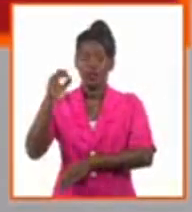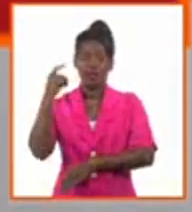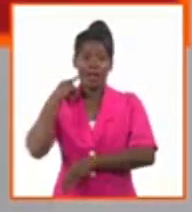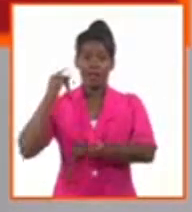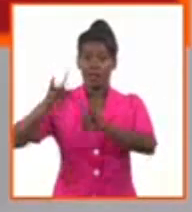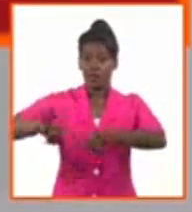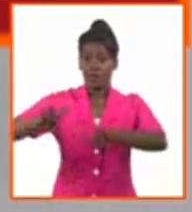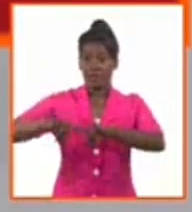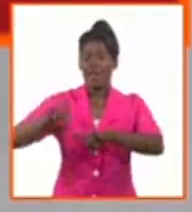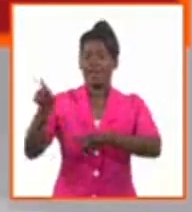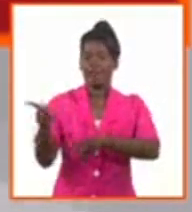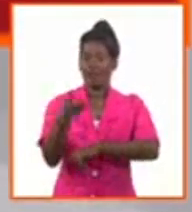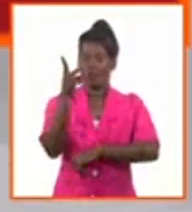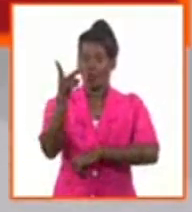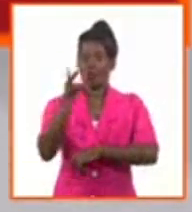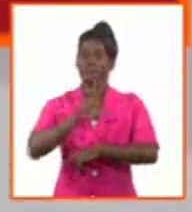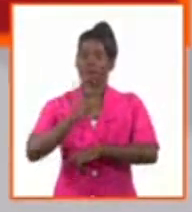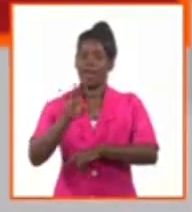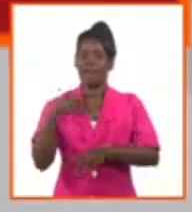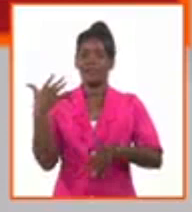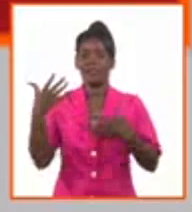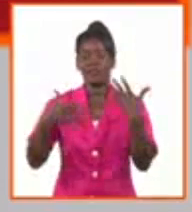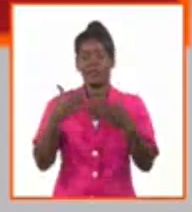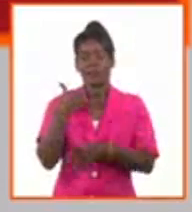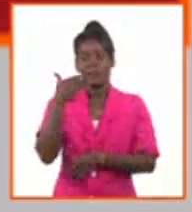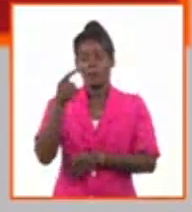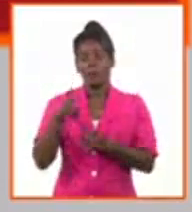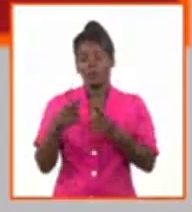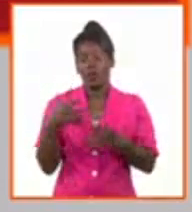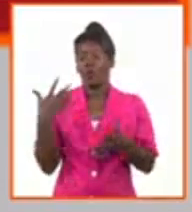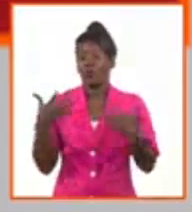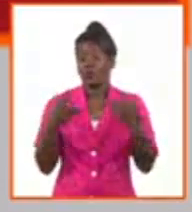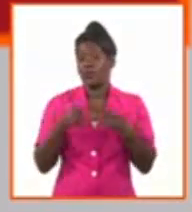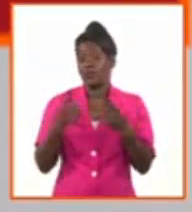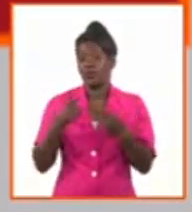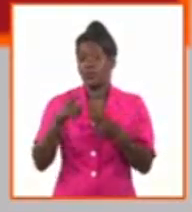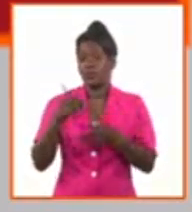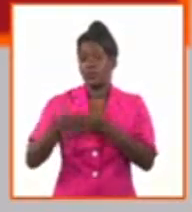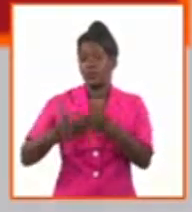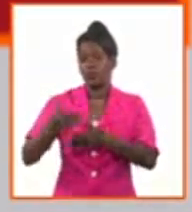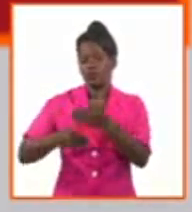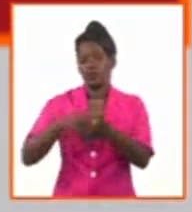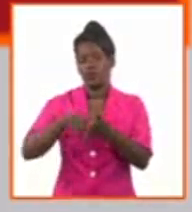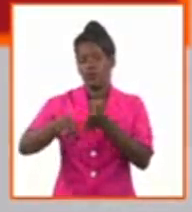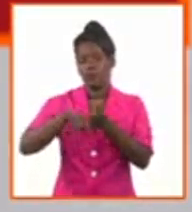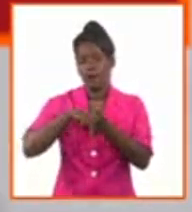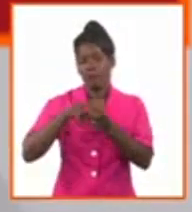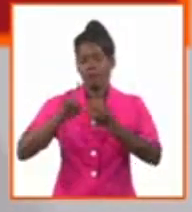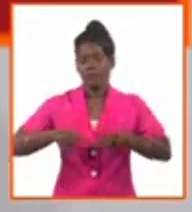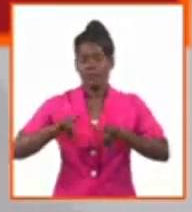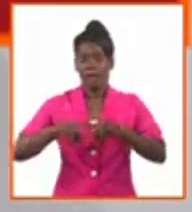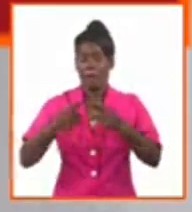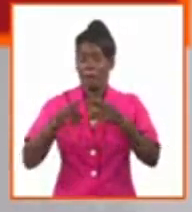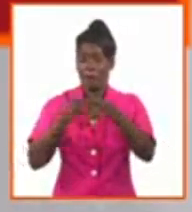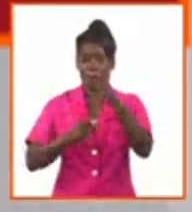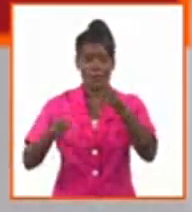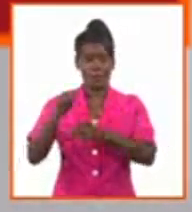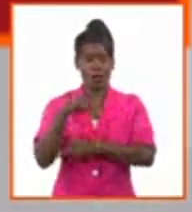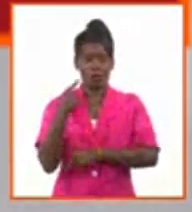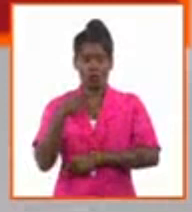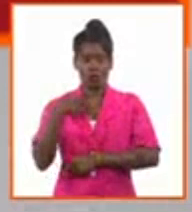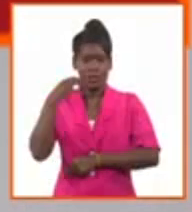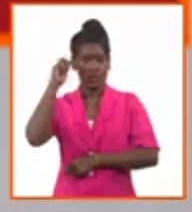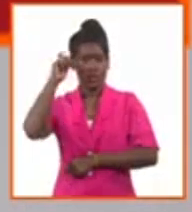de Pinar del Río. Entonces es un motivo más para celebrar este tipo de procesos. Y bueno, ya en esencia nuestra brigada